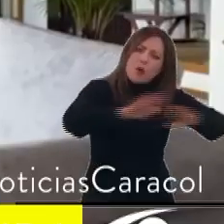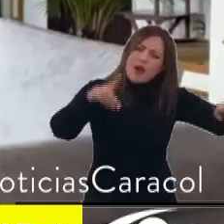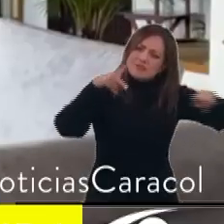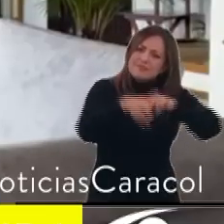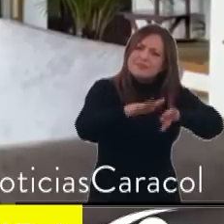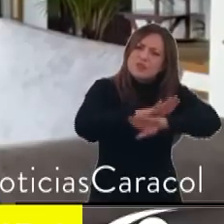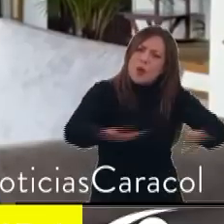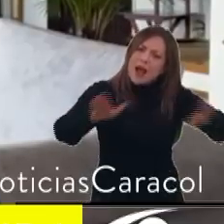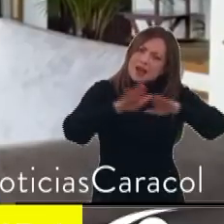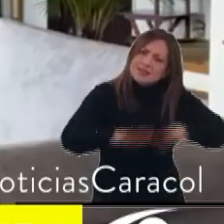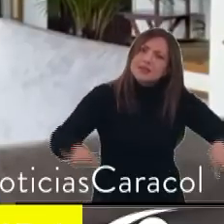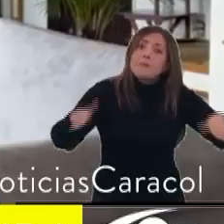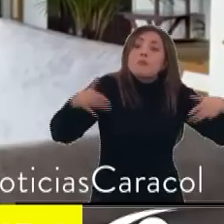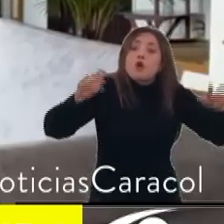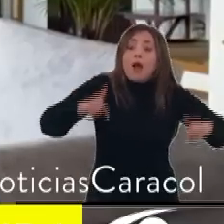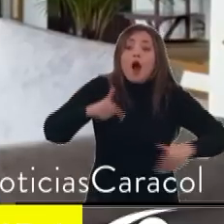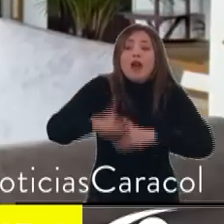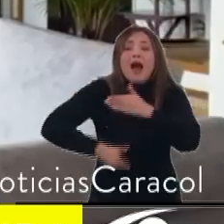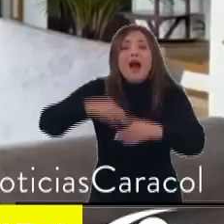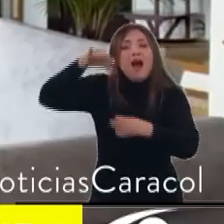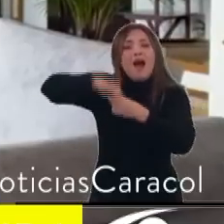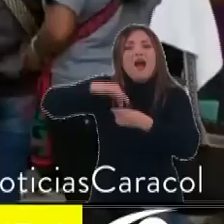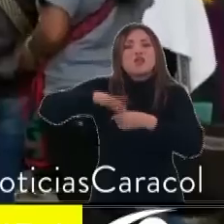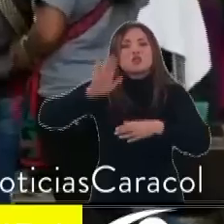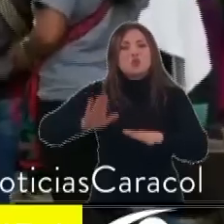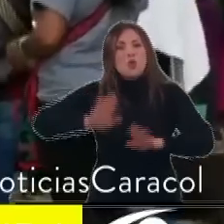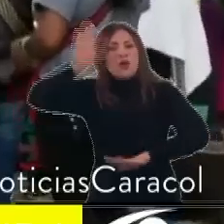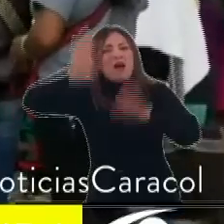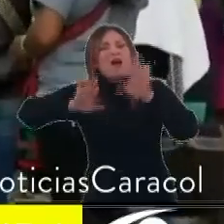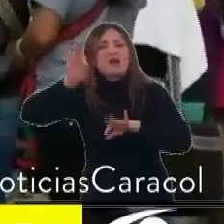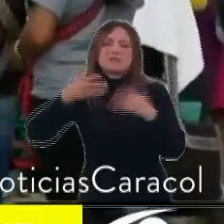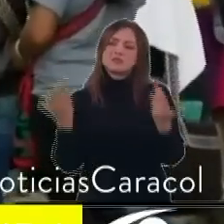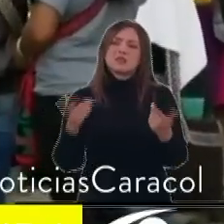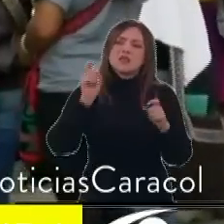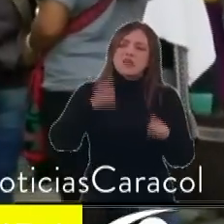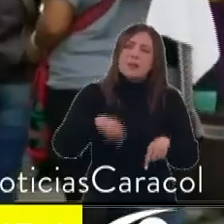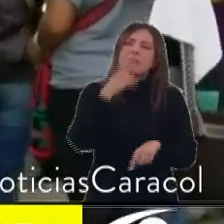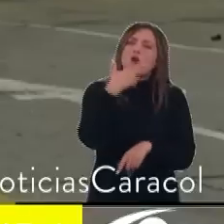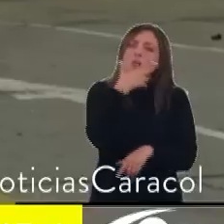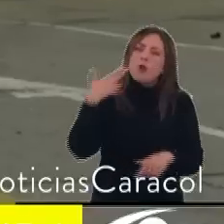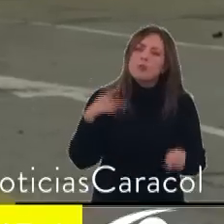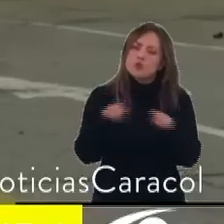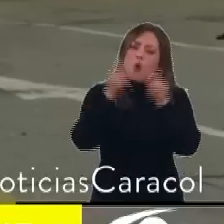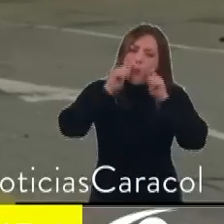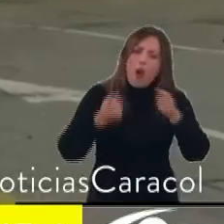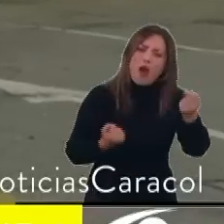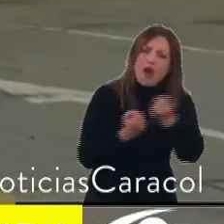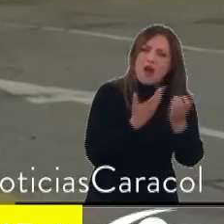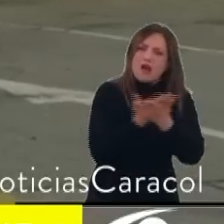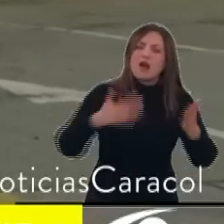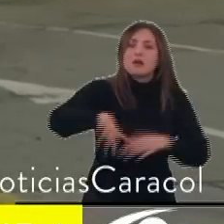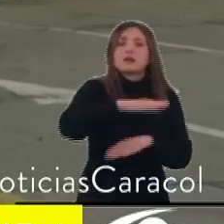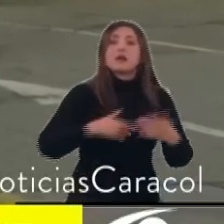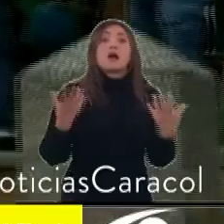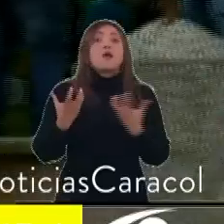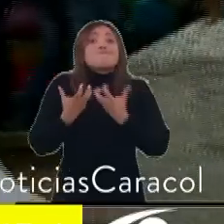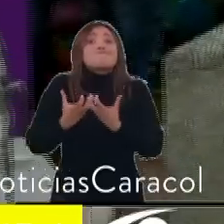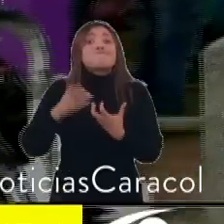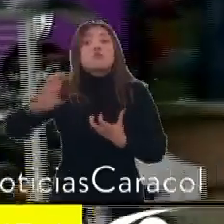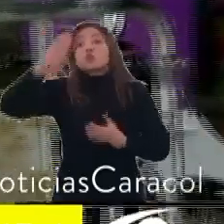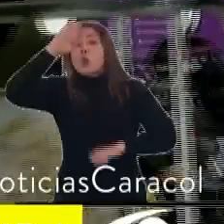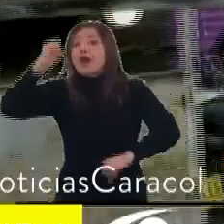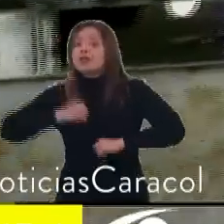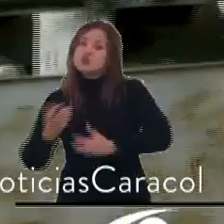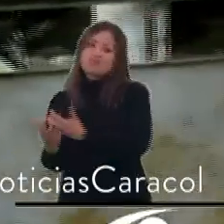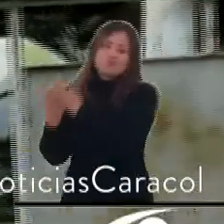lo menos durante la campaña electoral de las presidenciales, compromisos humanitarios. Tropas del ejército fueron desplegadas en la zona para